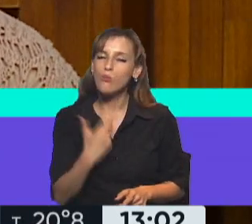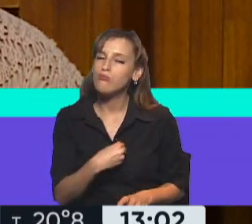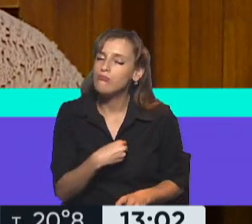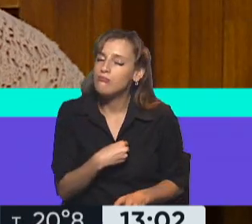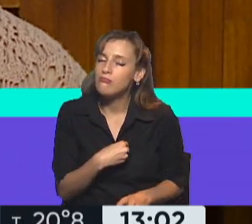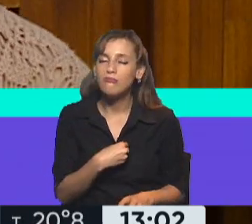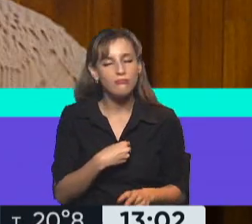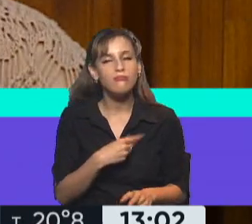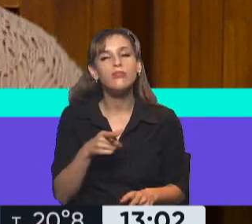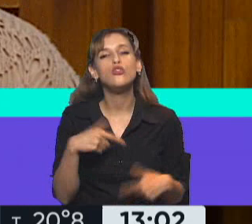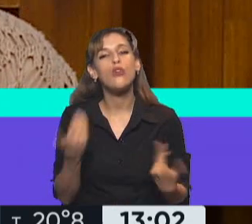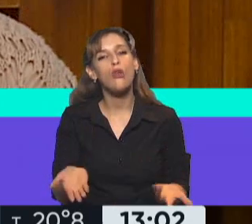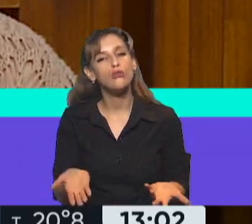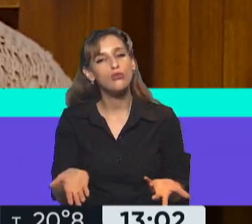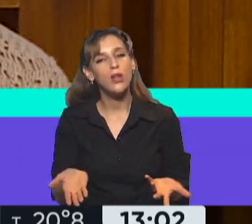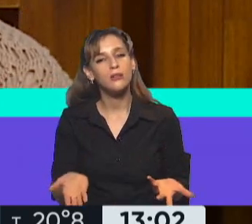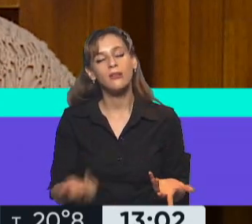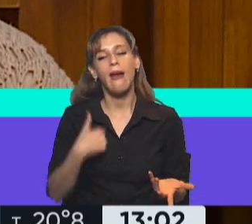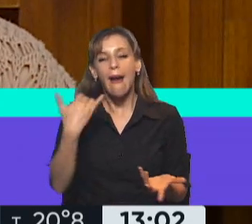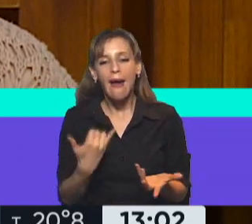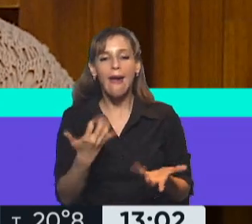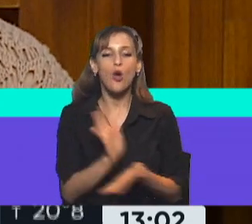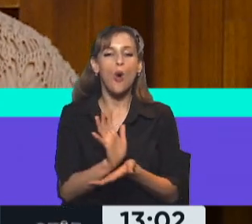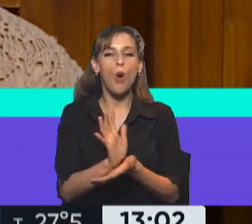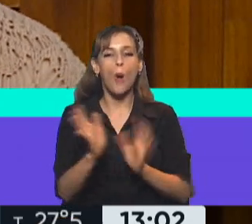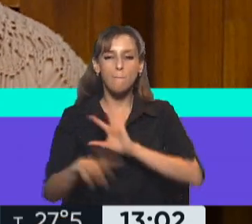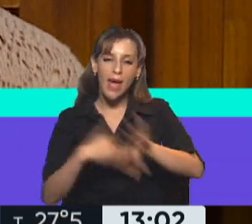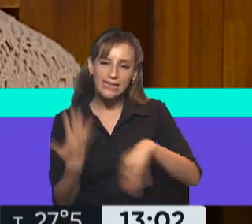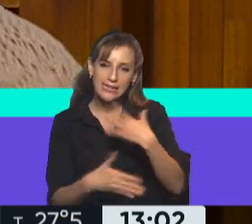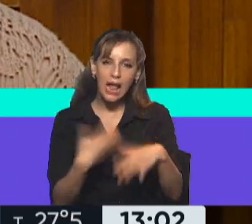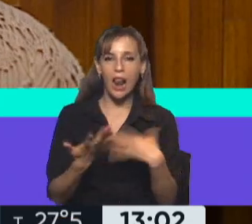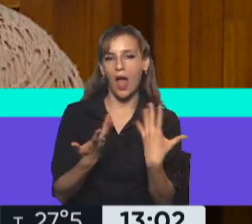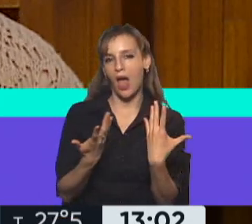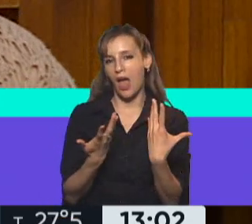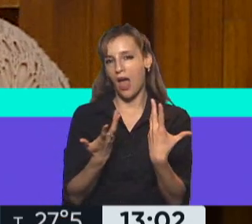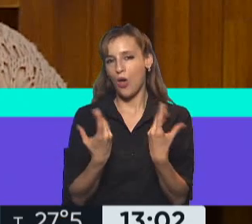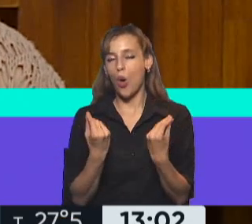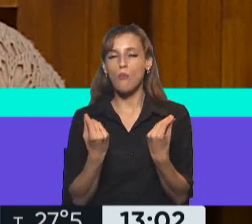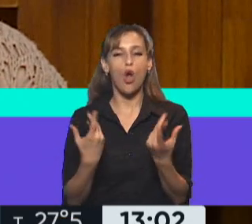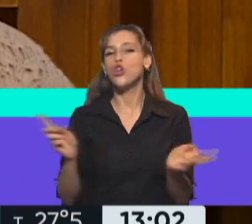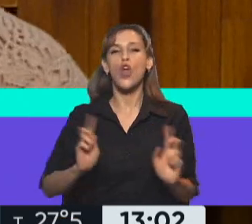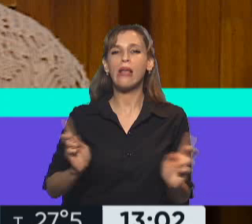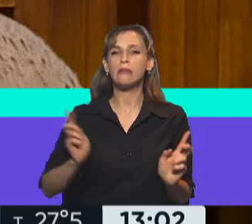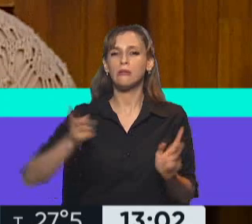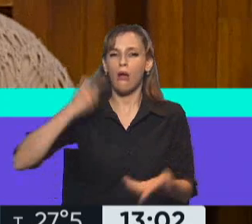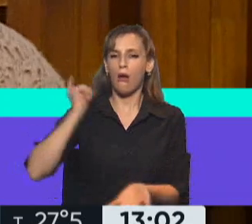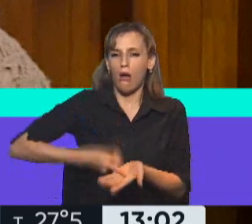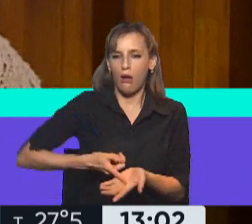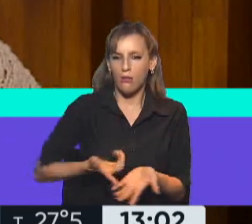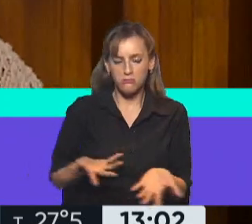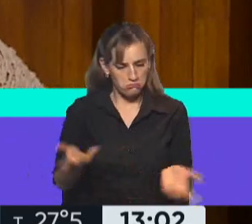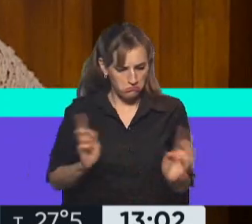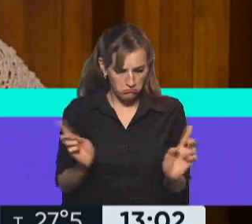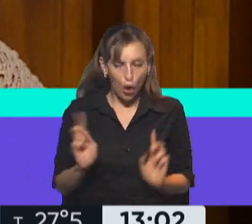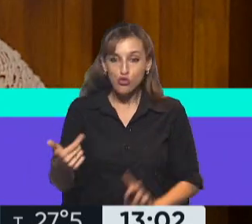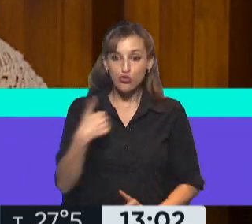Entonces, bueno, hay como una mezcolanza que se forma que no sé si fue, no es impuesta, ¿no? Sino que me sale al